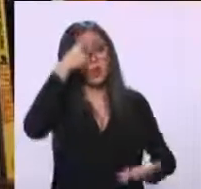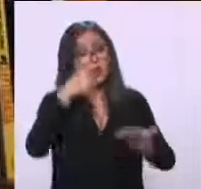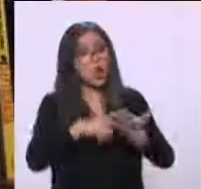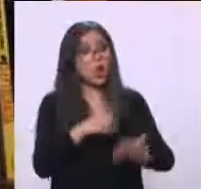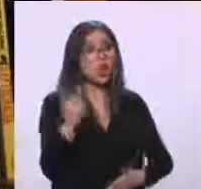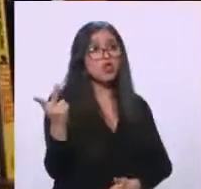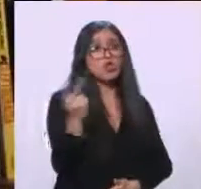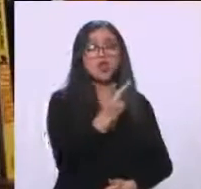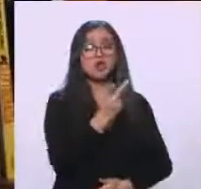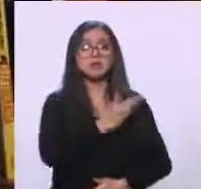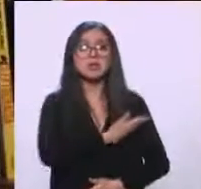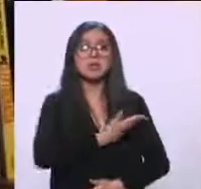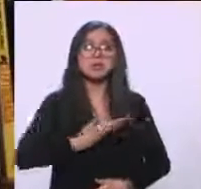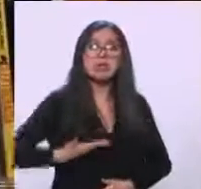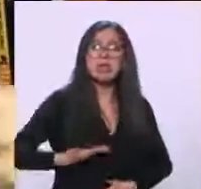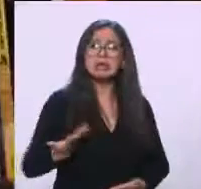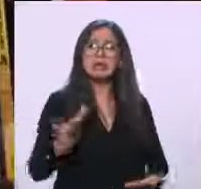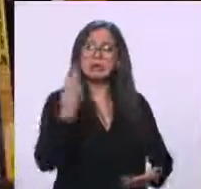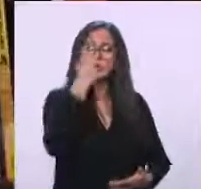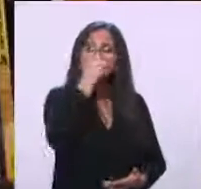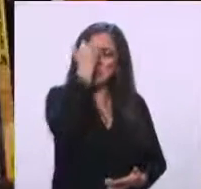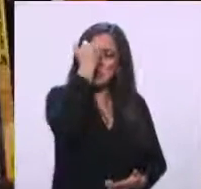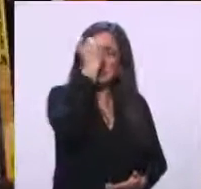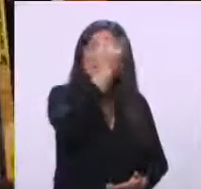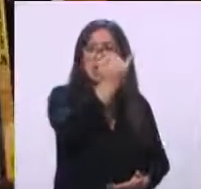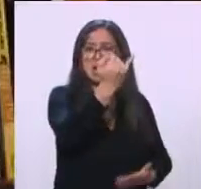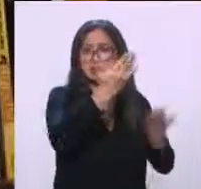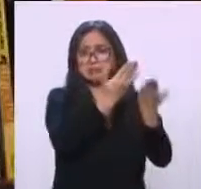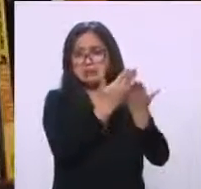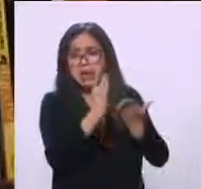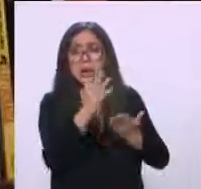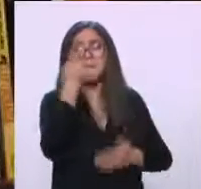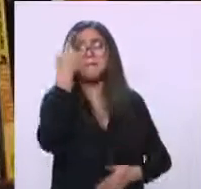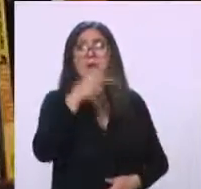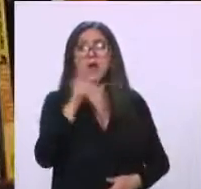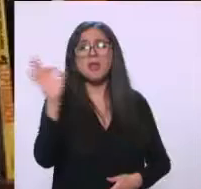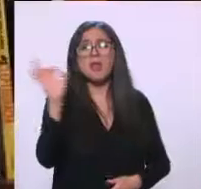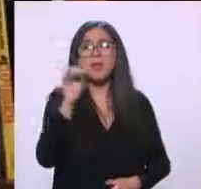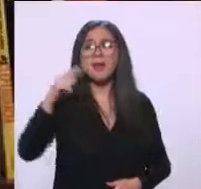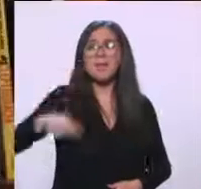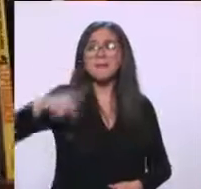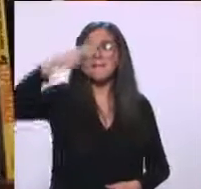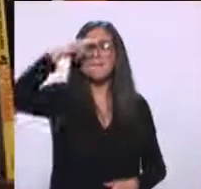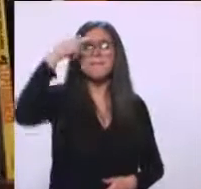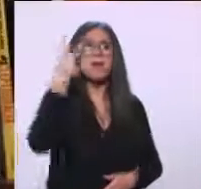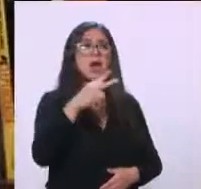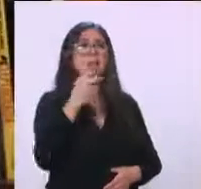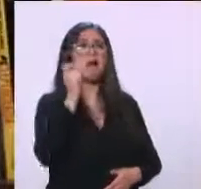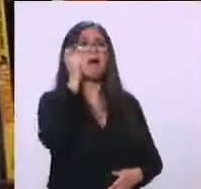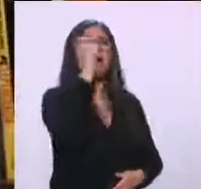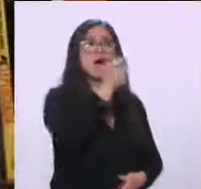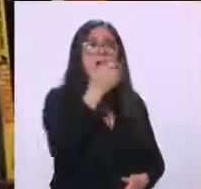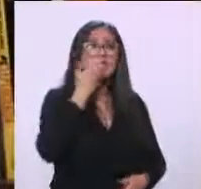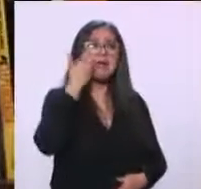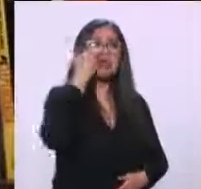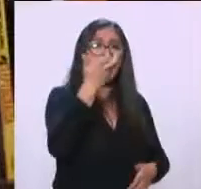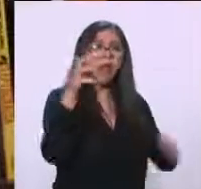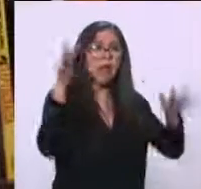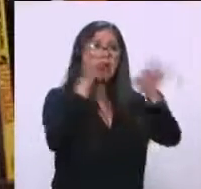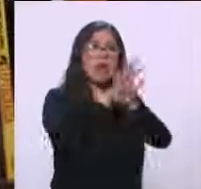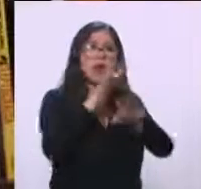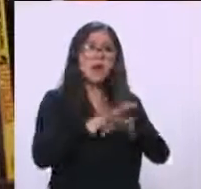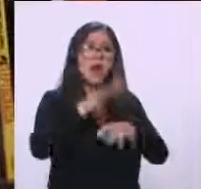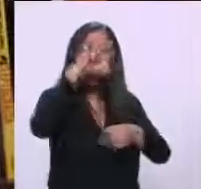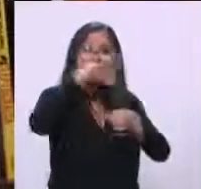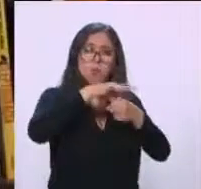la impresión de que México pueda influir tanto como al grado de cambiar el sentido de una elección en los Estados